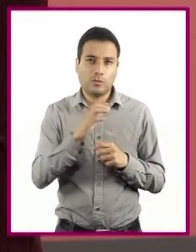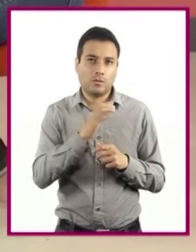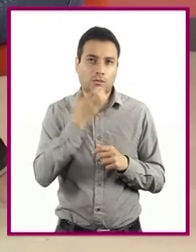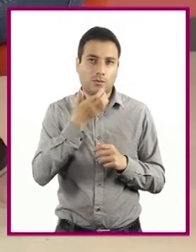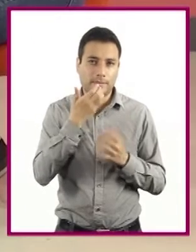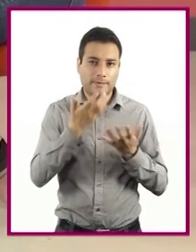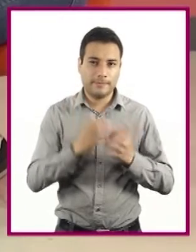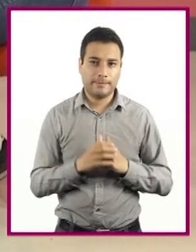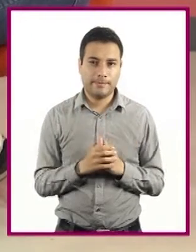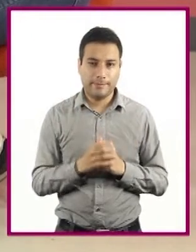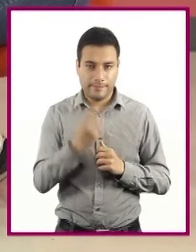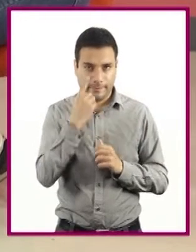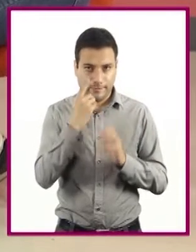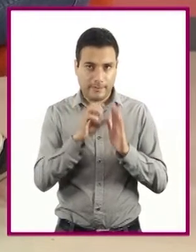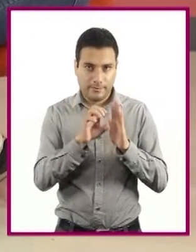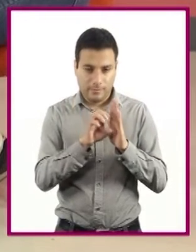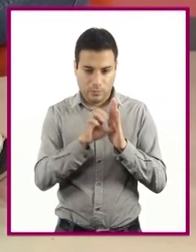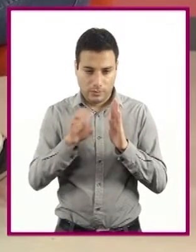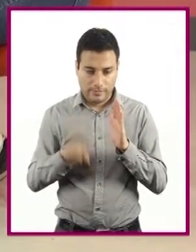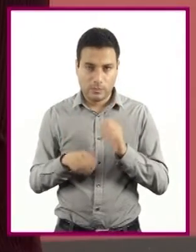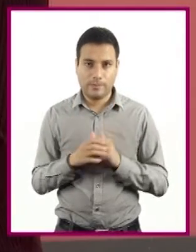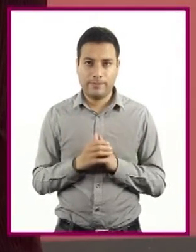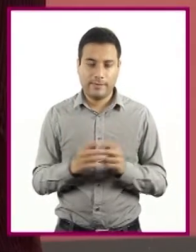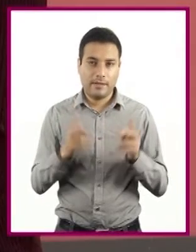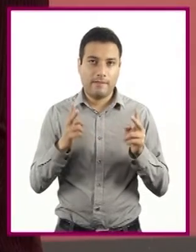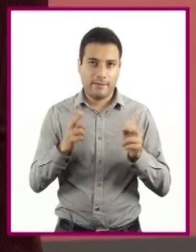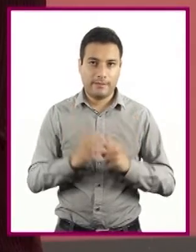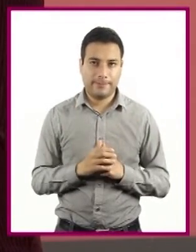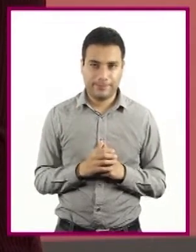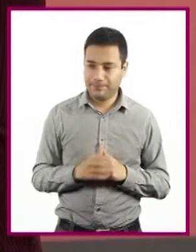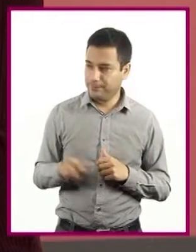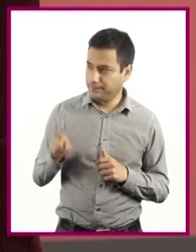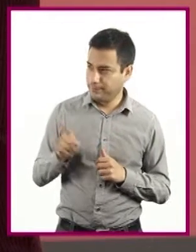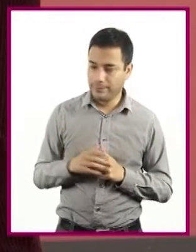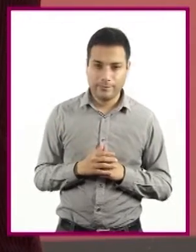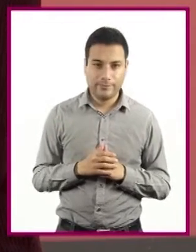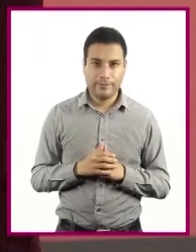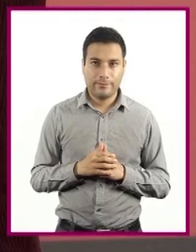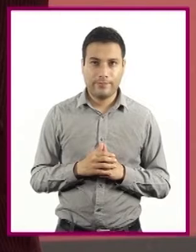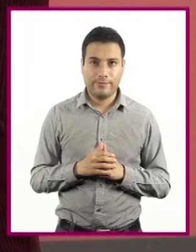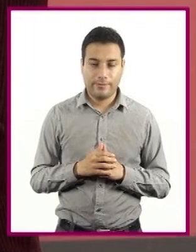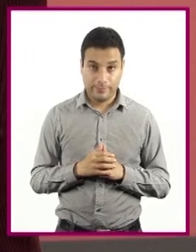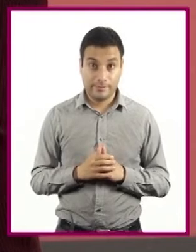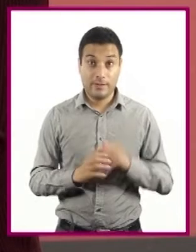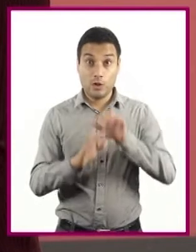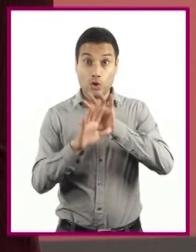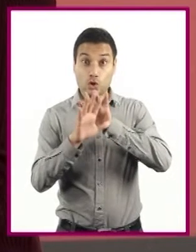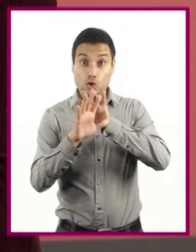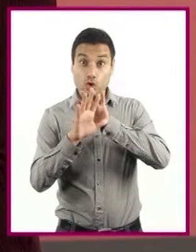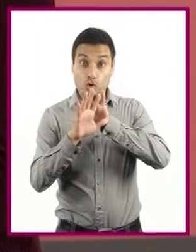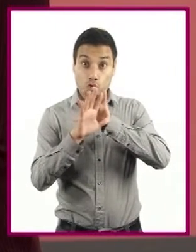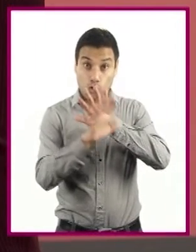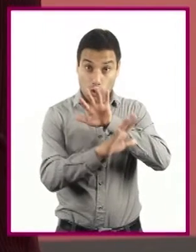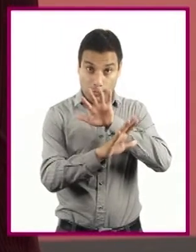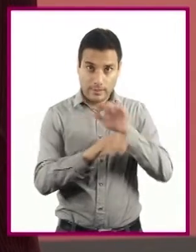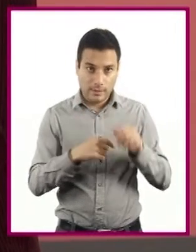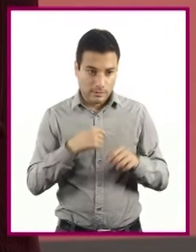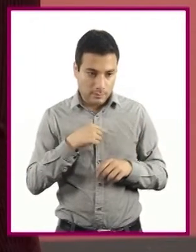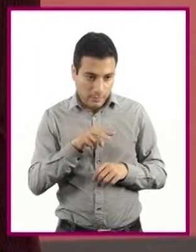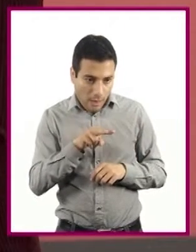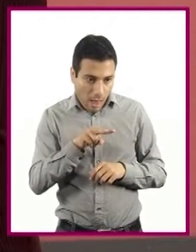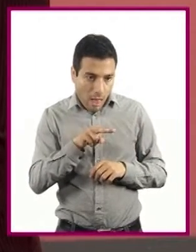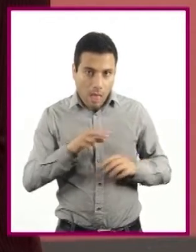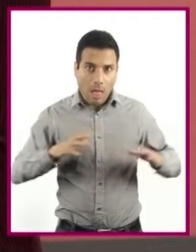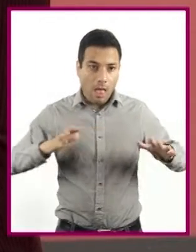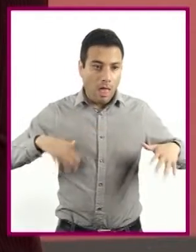cosa. Por ejemplo, la frase «el cobarde de su sombra huye» es una observación general que